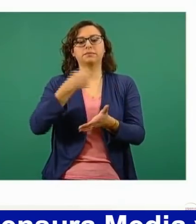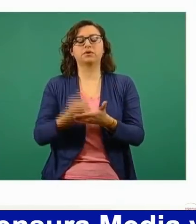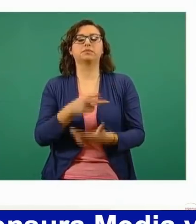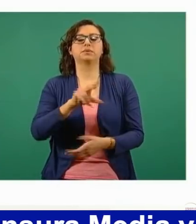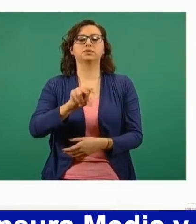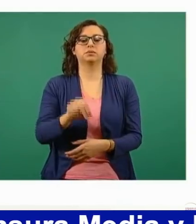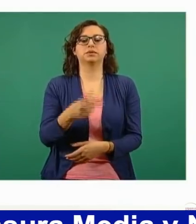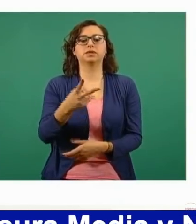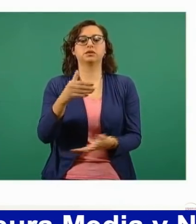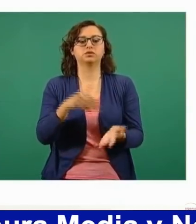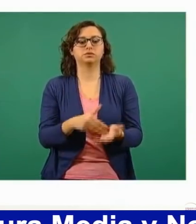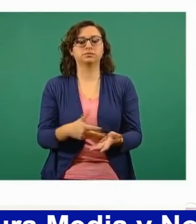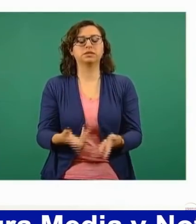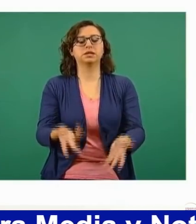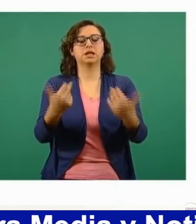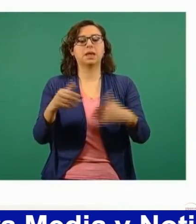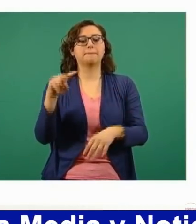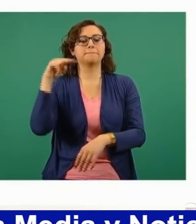92.403, Veracruz